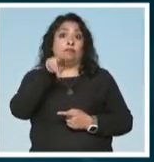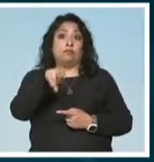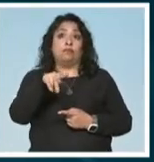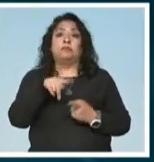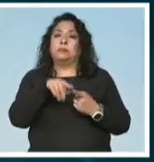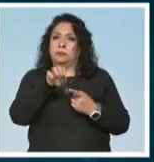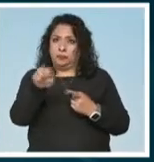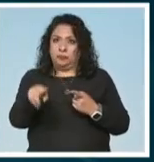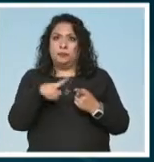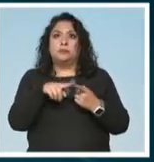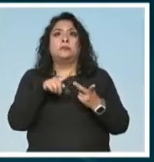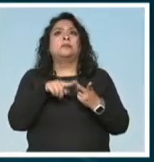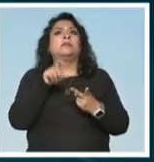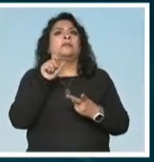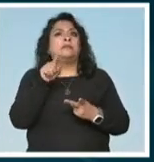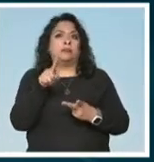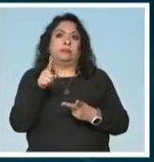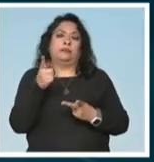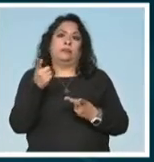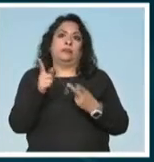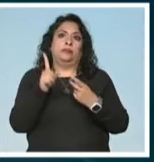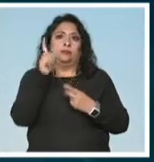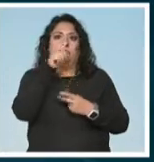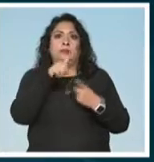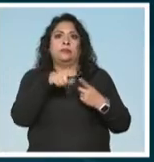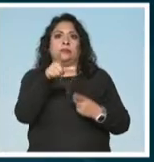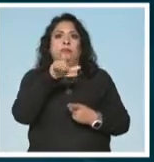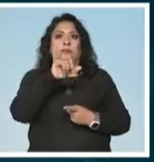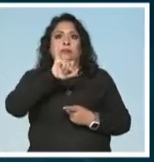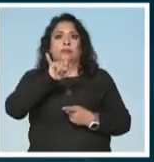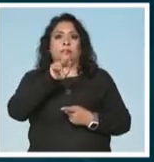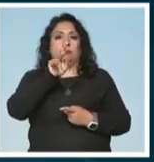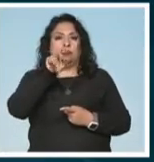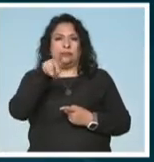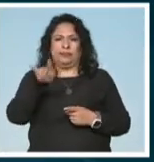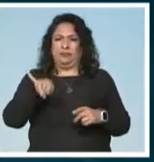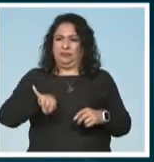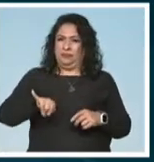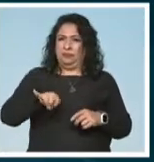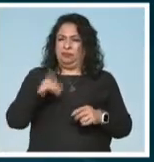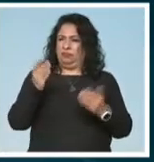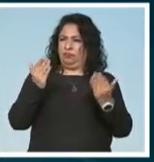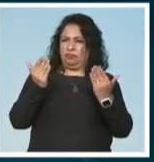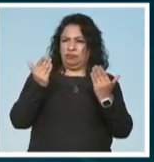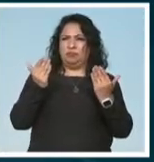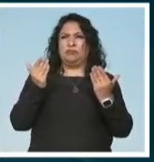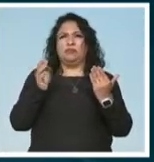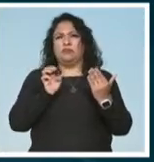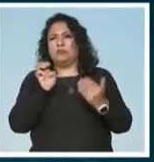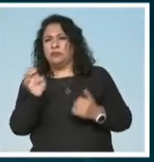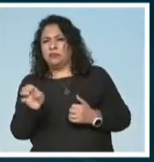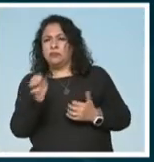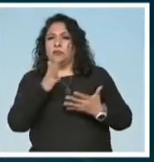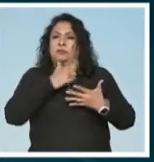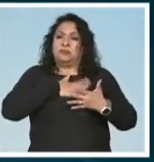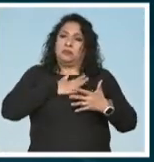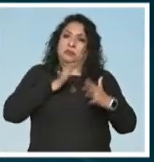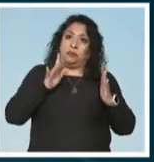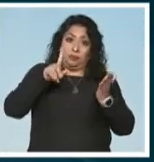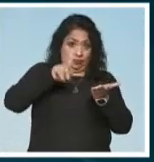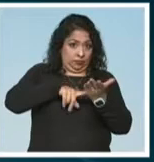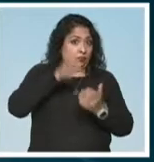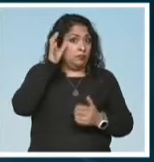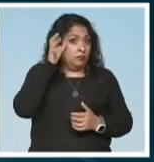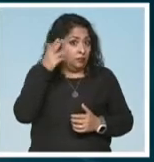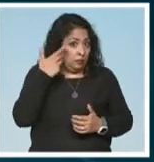Como por ejemplo, que también ha estado haciendo de las suyas, y Xi Jinping es muy interesante este contraste, o es odiado o es amado, al interior